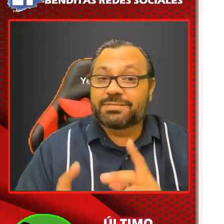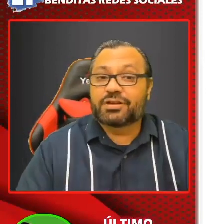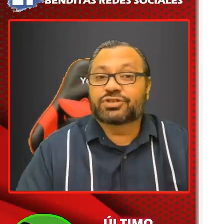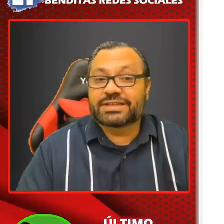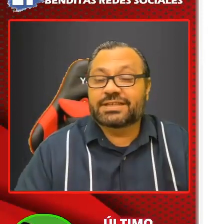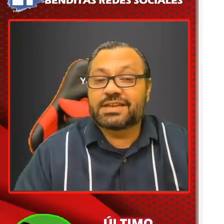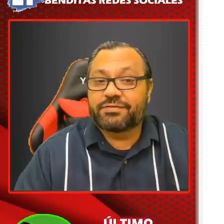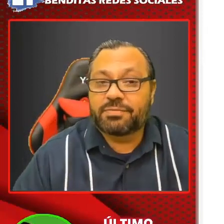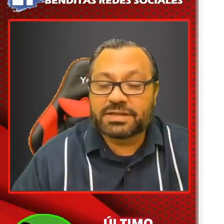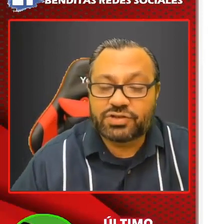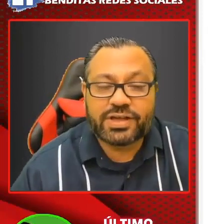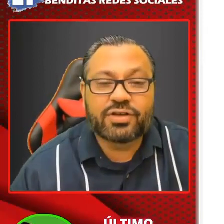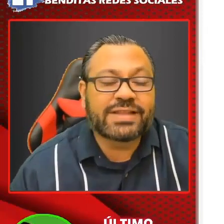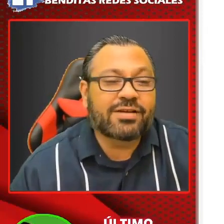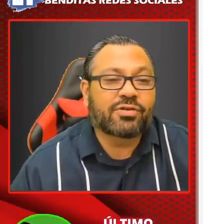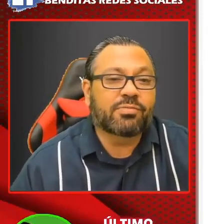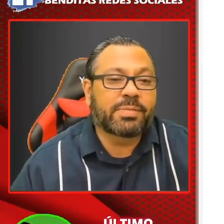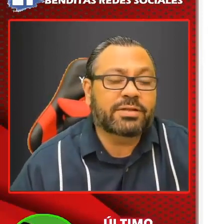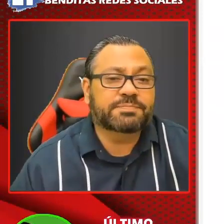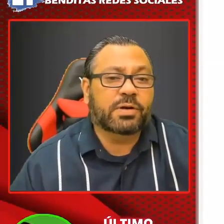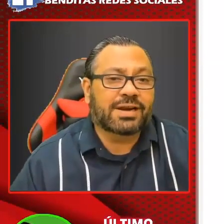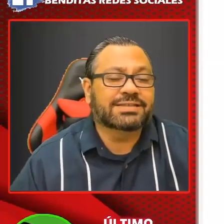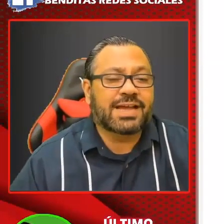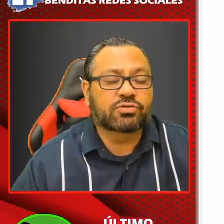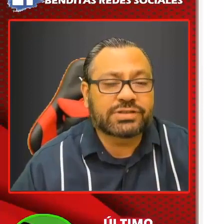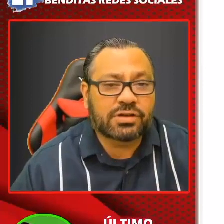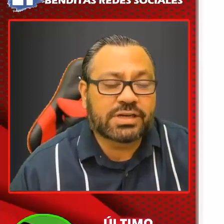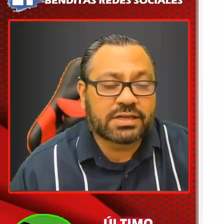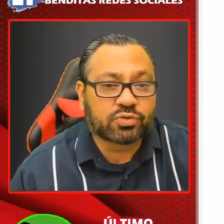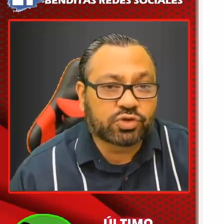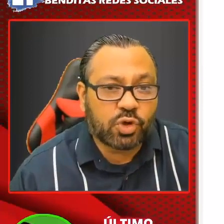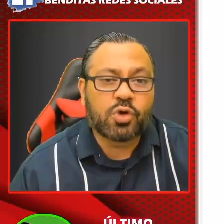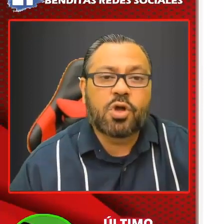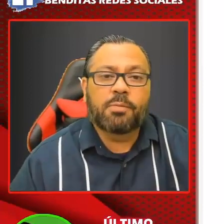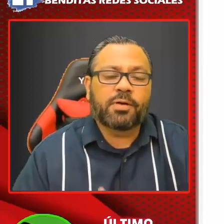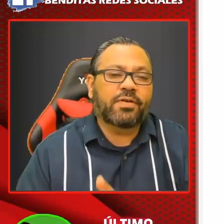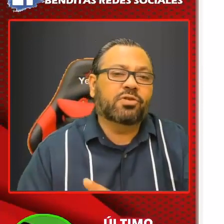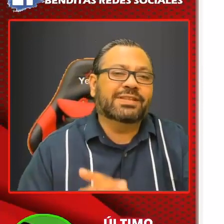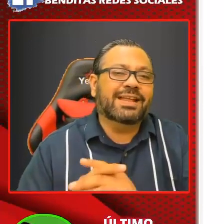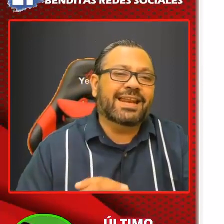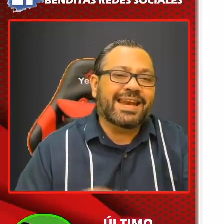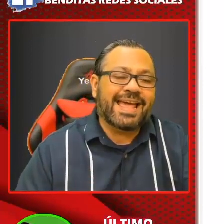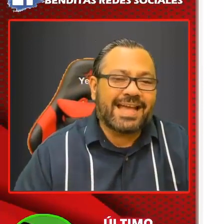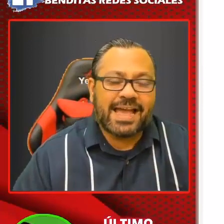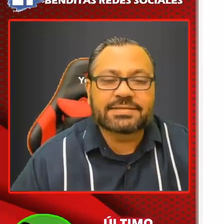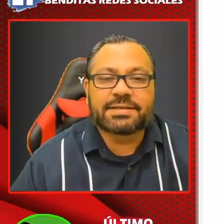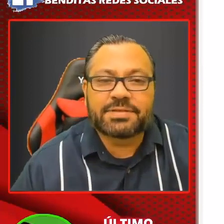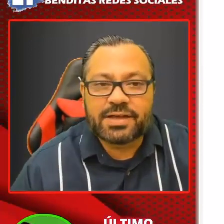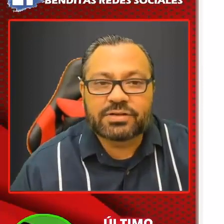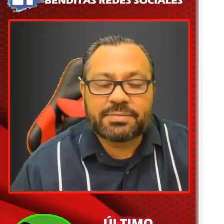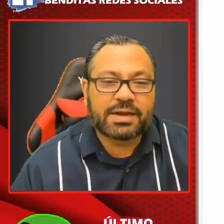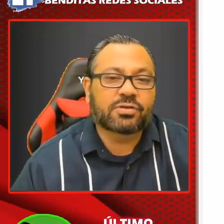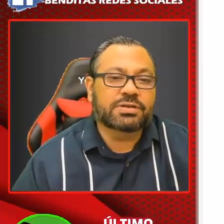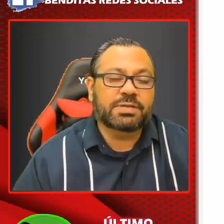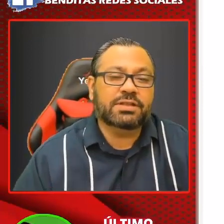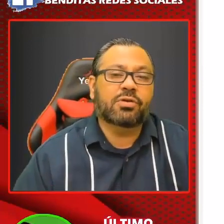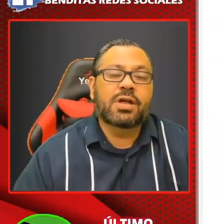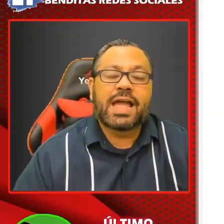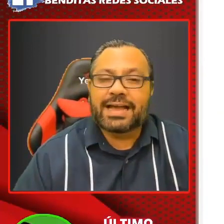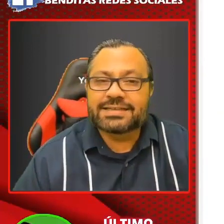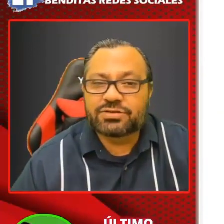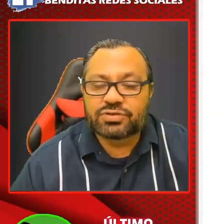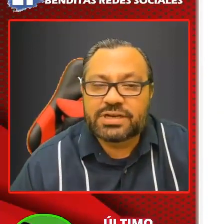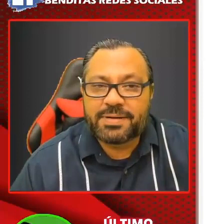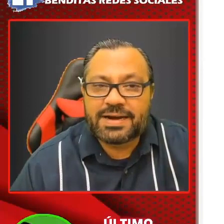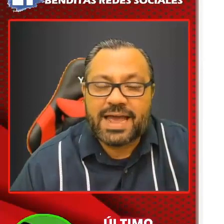pues amigos esta es la información que yo tengo de momento espero que les haya gustado si les gustó por favor denle like a este vídeo también los invito a